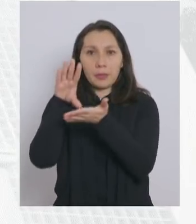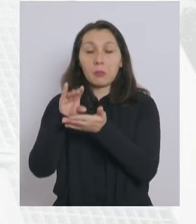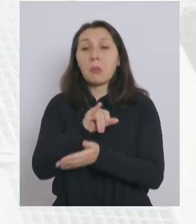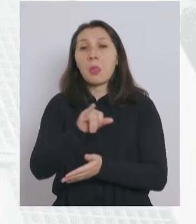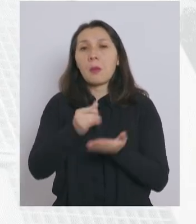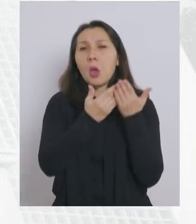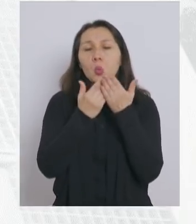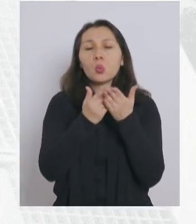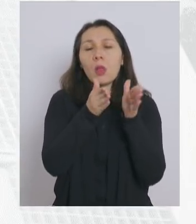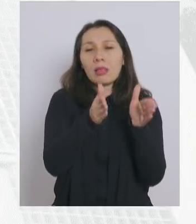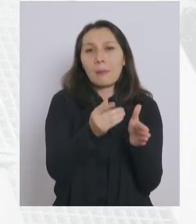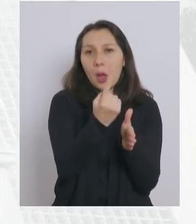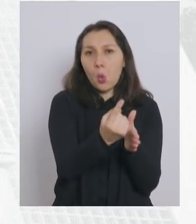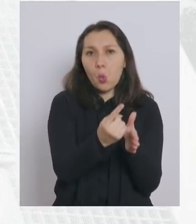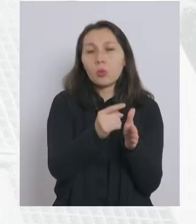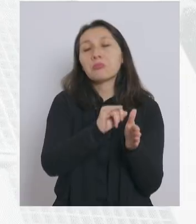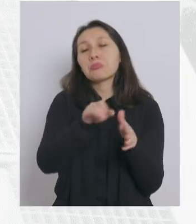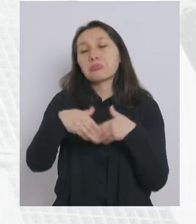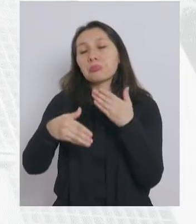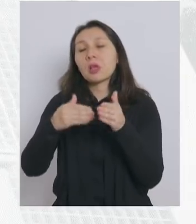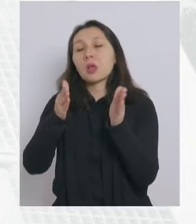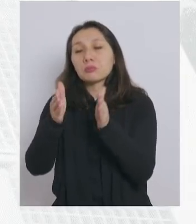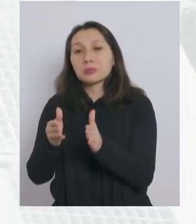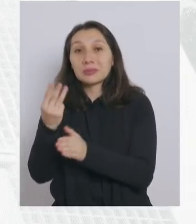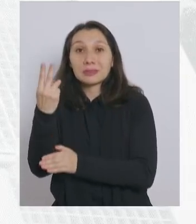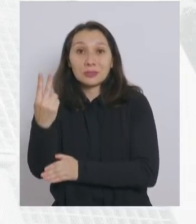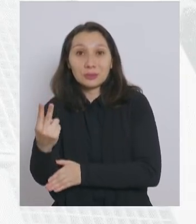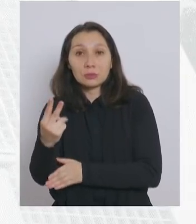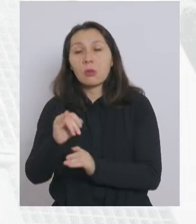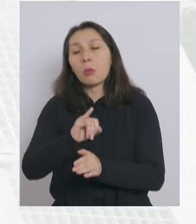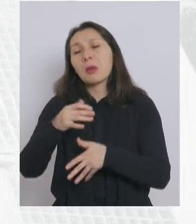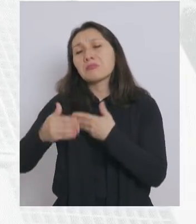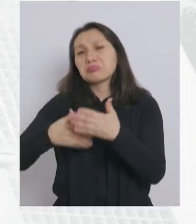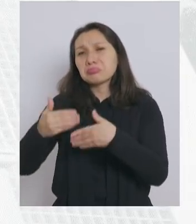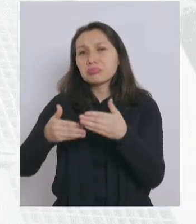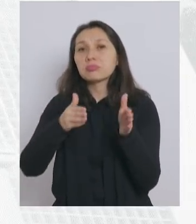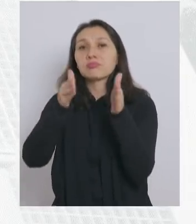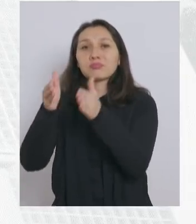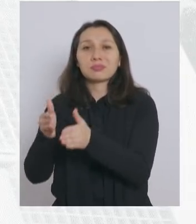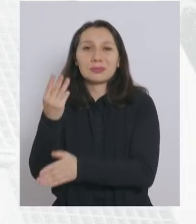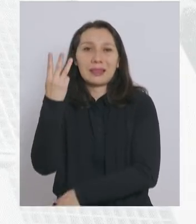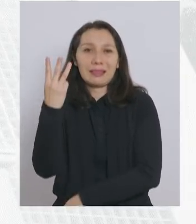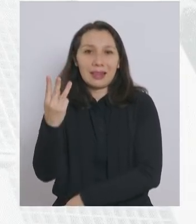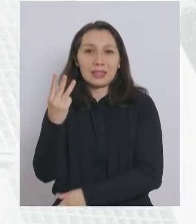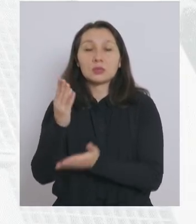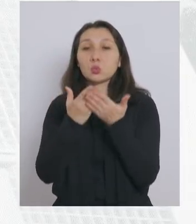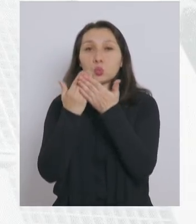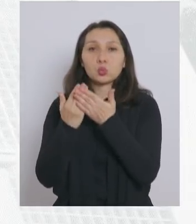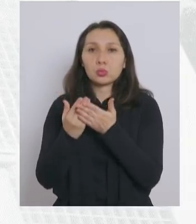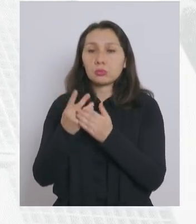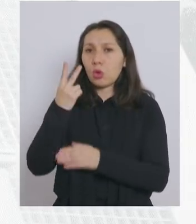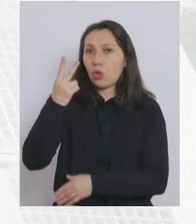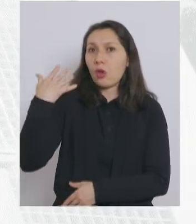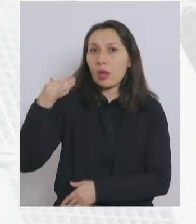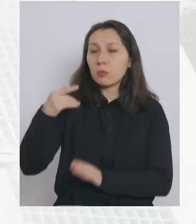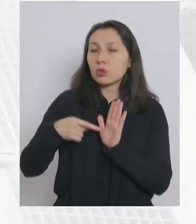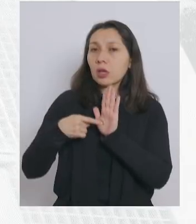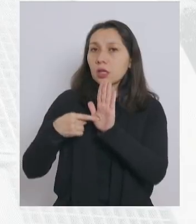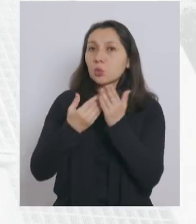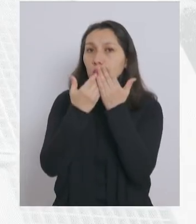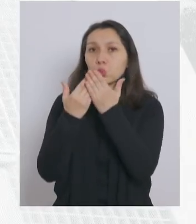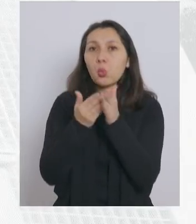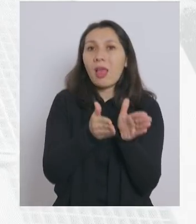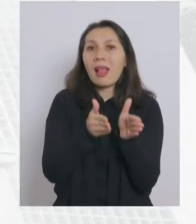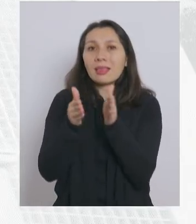de fase 1, fase 2, hasta que finalmente se llegó a los estudios de fase 3. Y ahí quiero detenerme un poco para nombrar 2 importantes estudios de fase